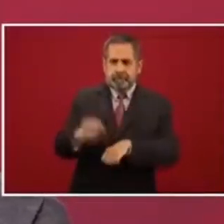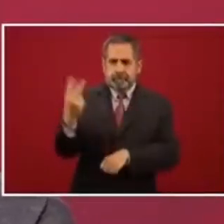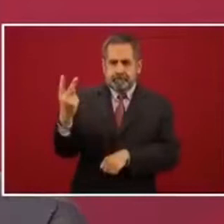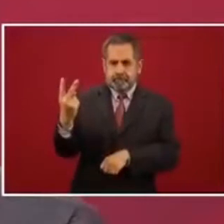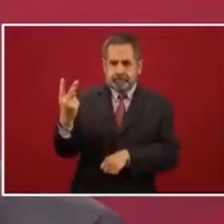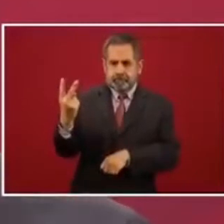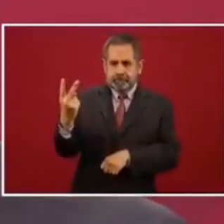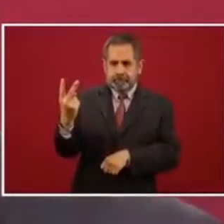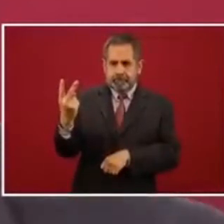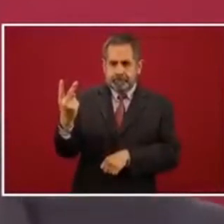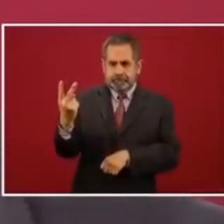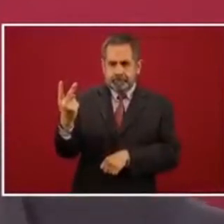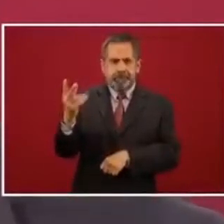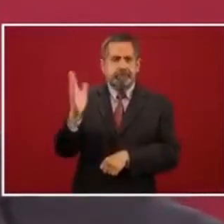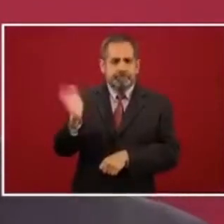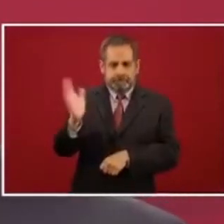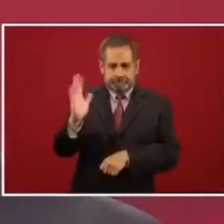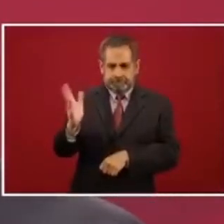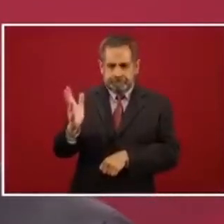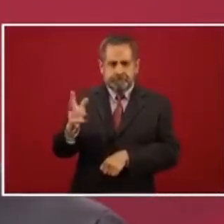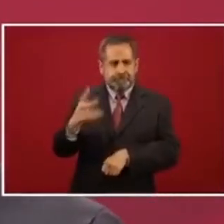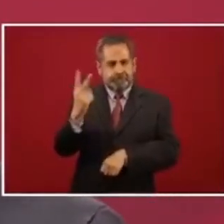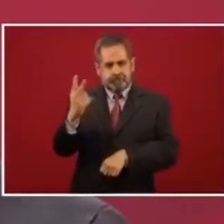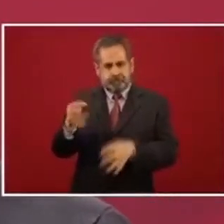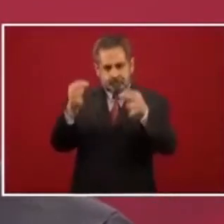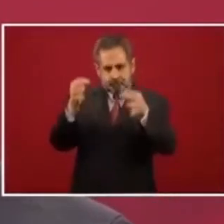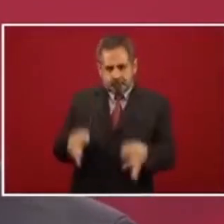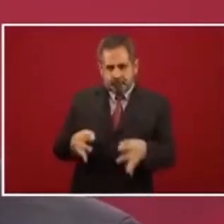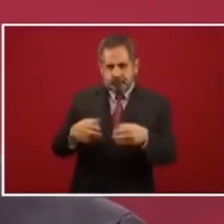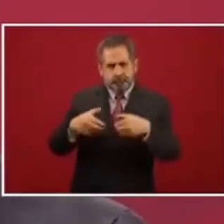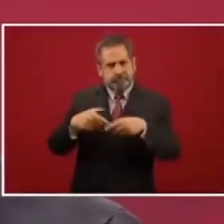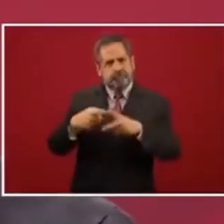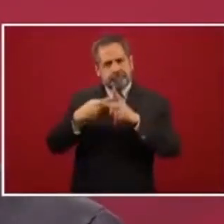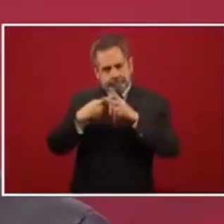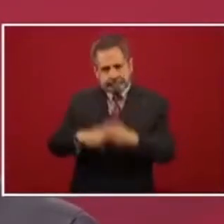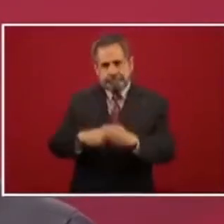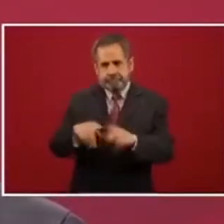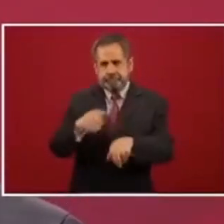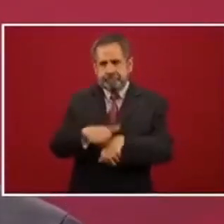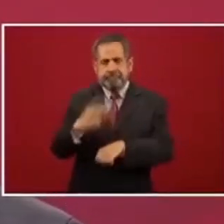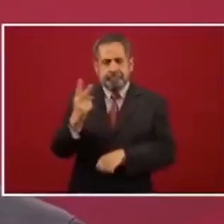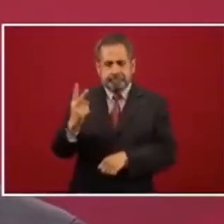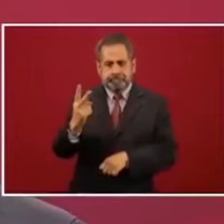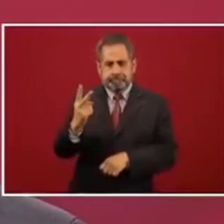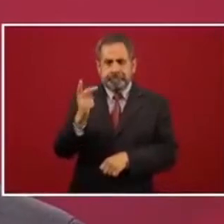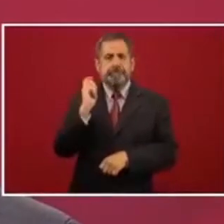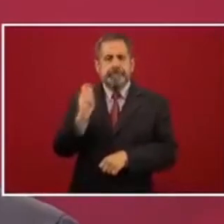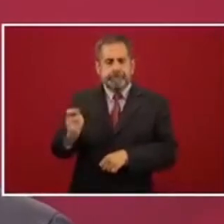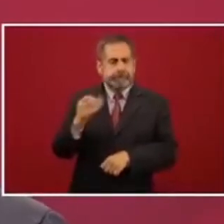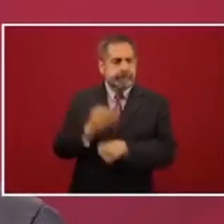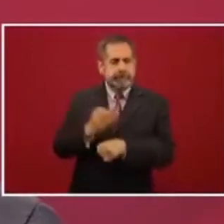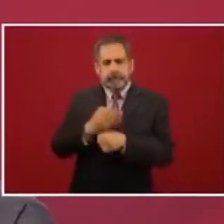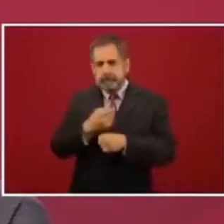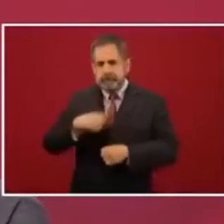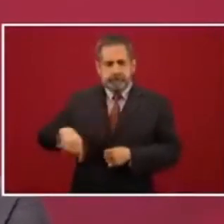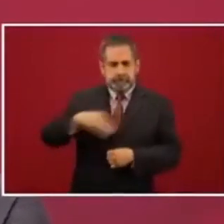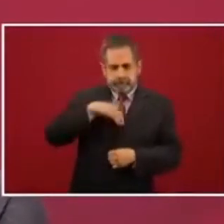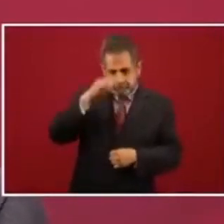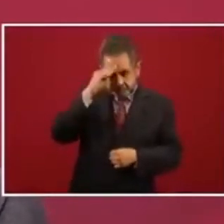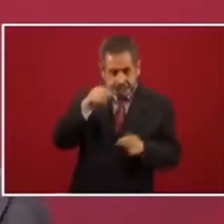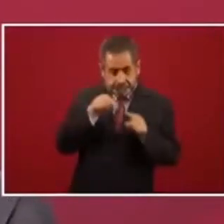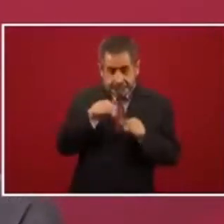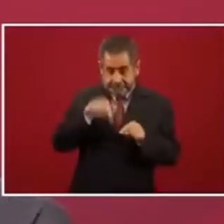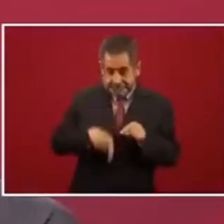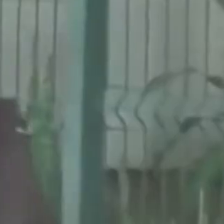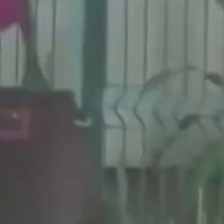2 el inicio de la fase 2 lo que nos permite es trazar el horizonte para los siguientes 30